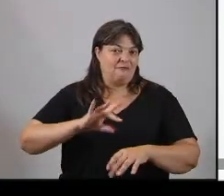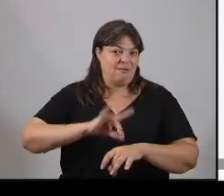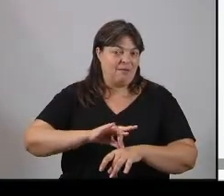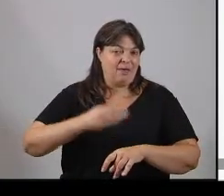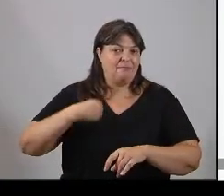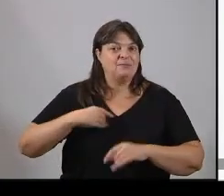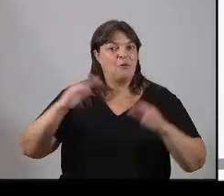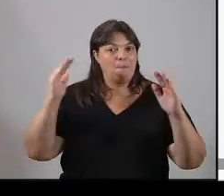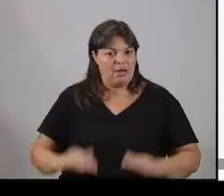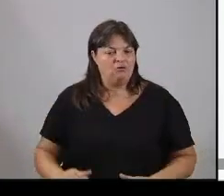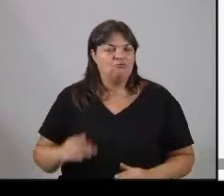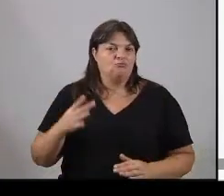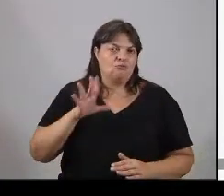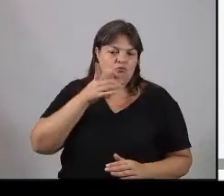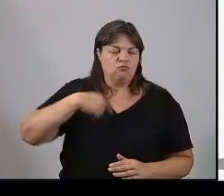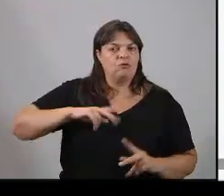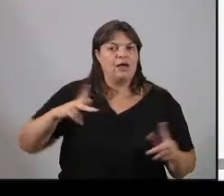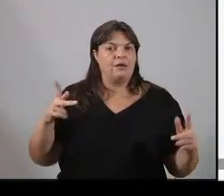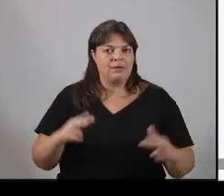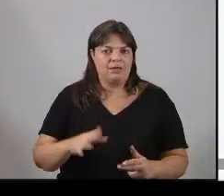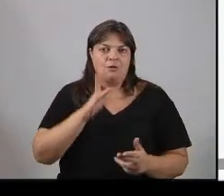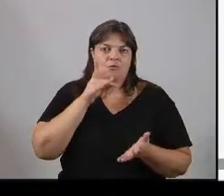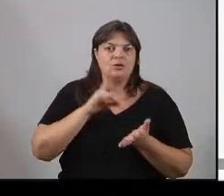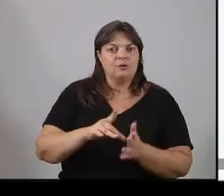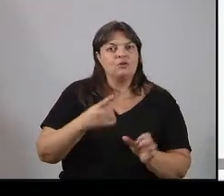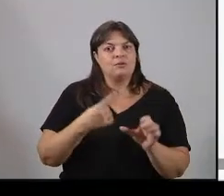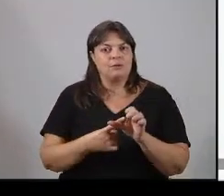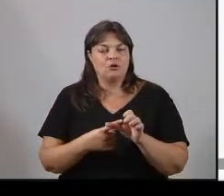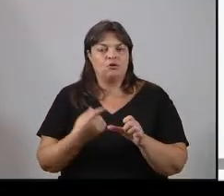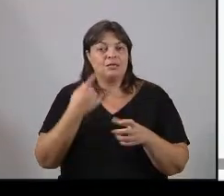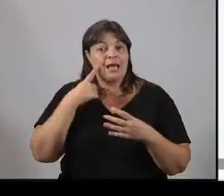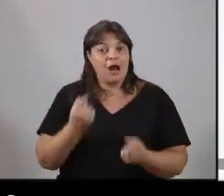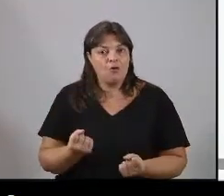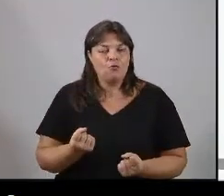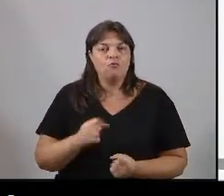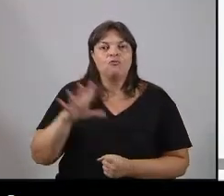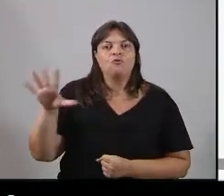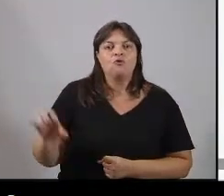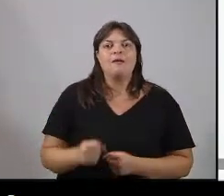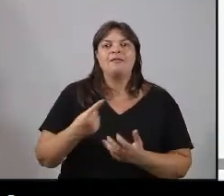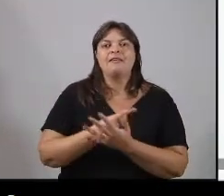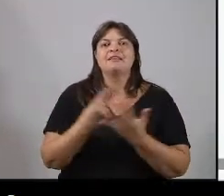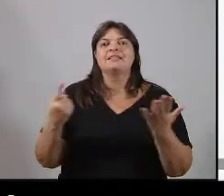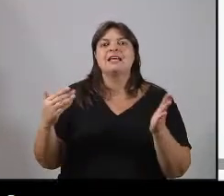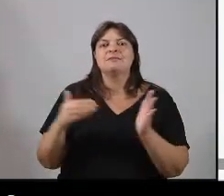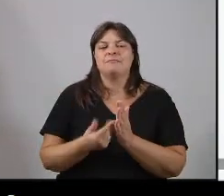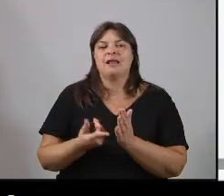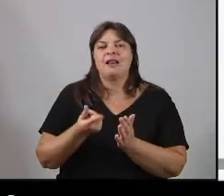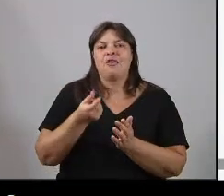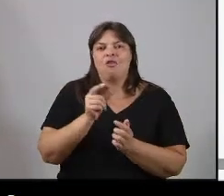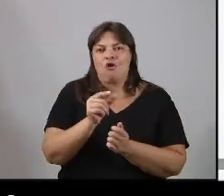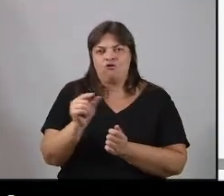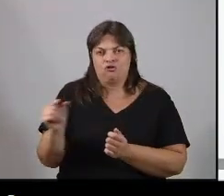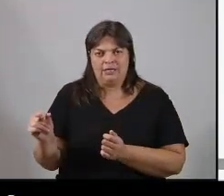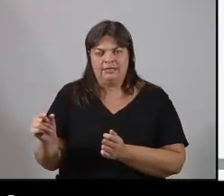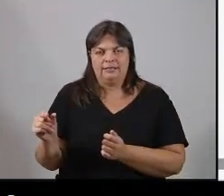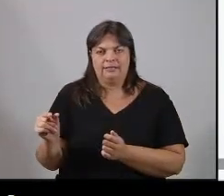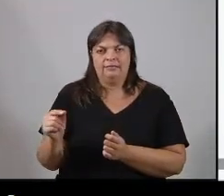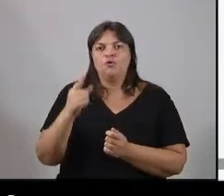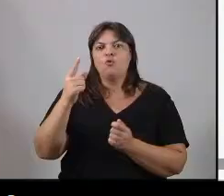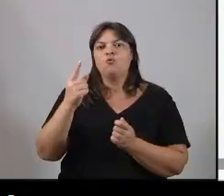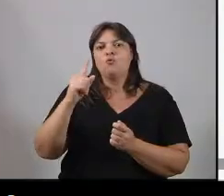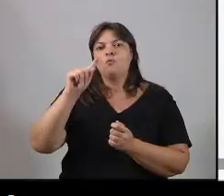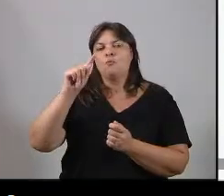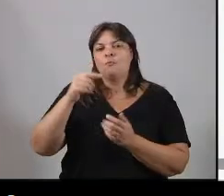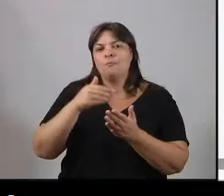enfermedad. Para ello, el Servicio Extremeño de Salud ha comprado 16.000 dosis con una inversión de